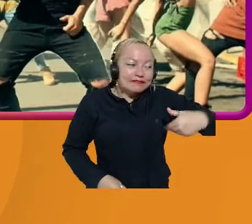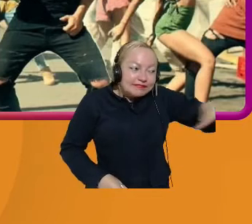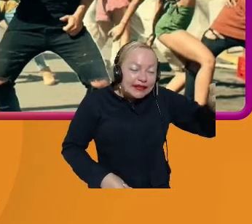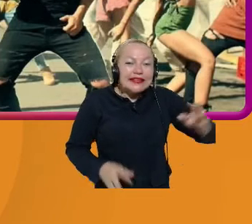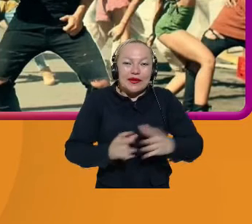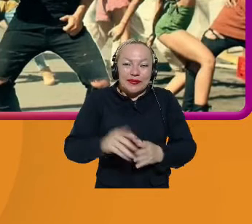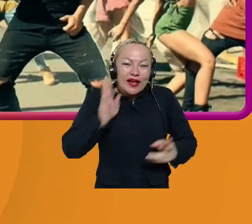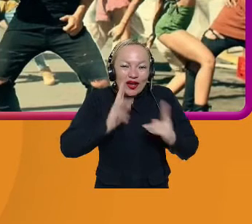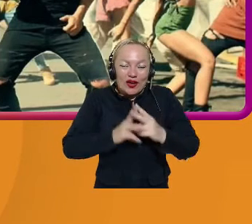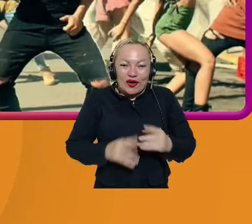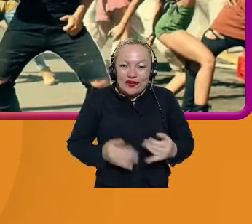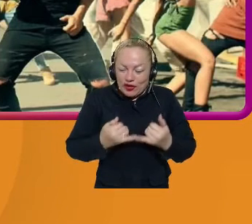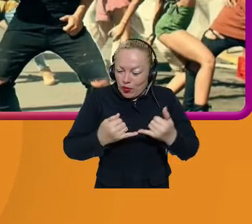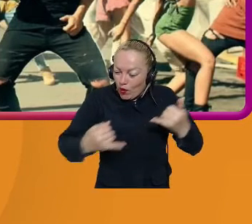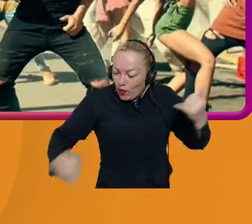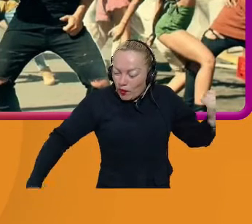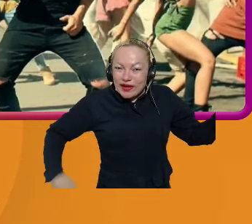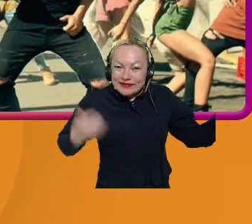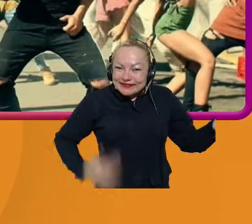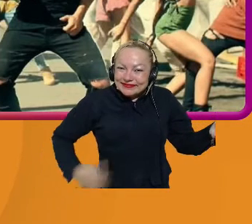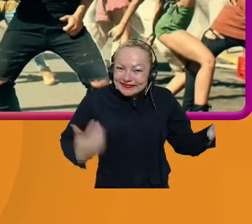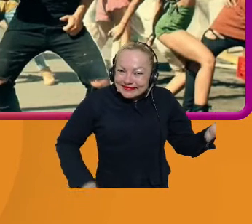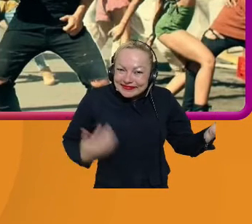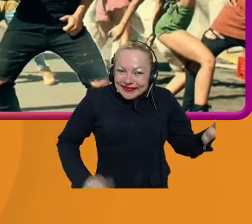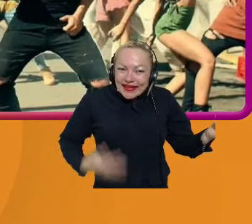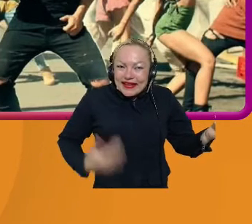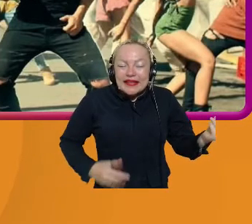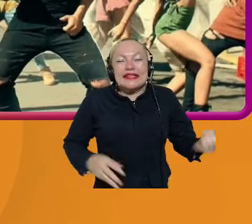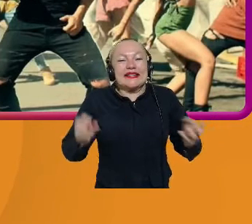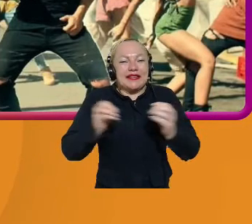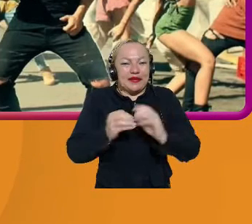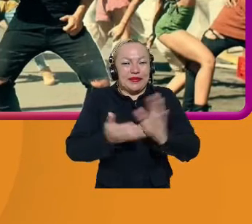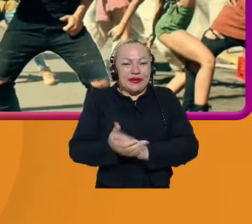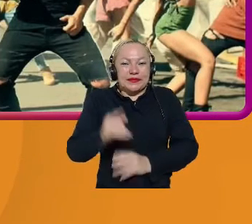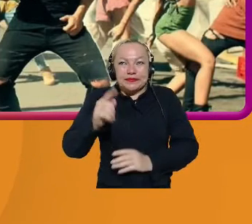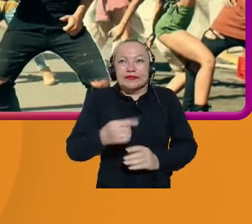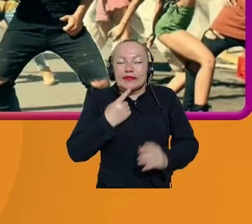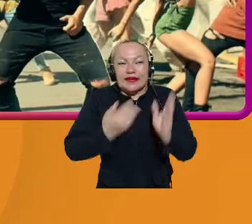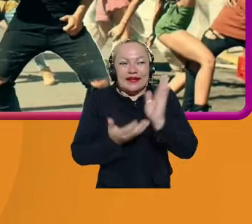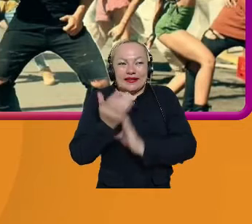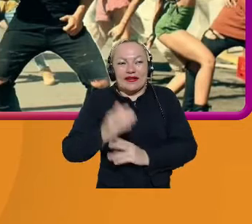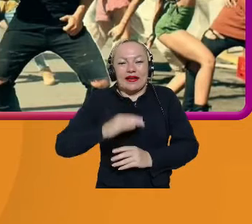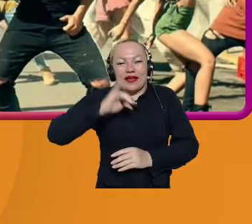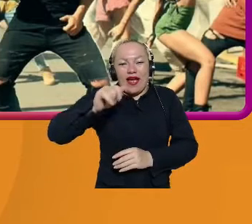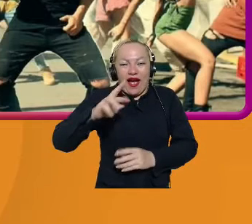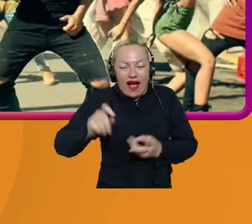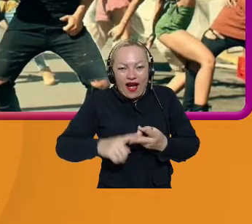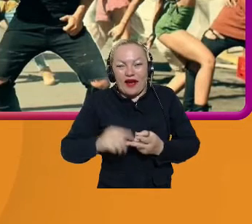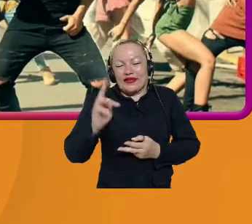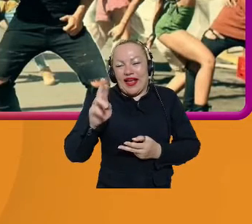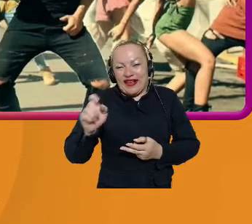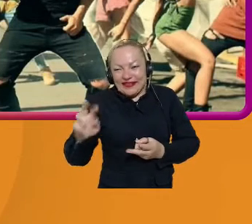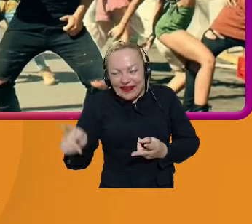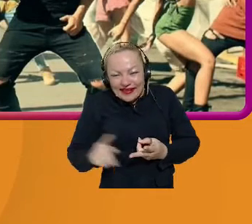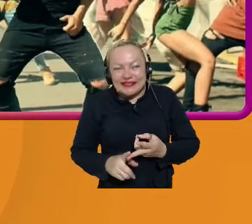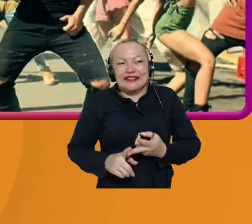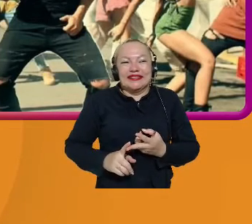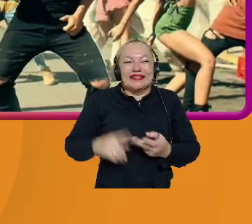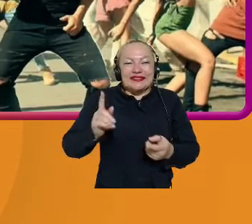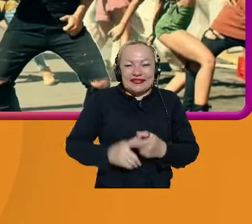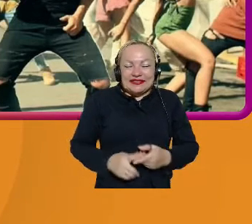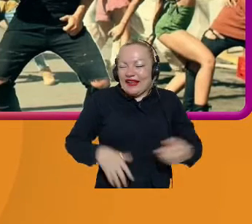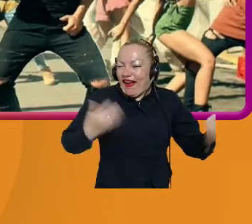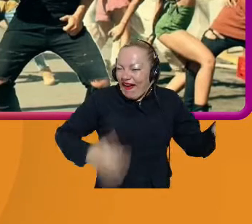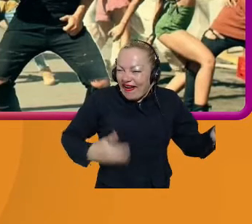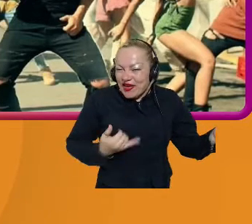electrónica también la alcanzó a hacer a un lado, en la época en que la moda era que pasábamos del house al trance y del trance pasábamos a la